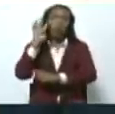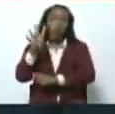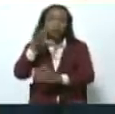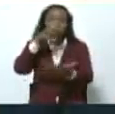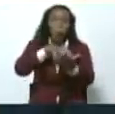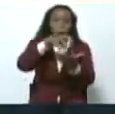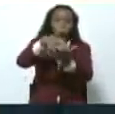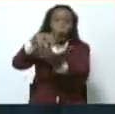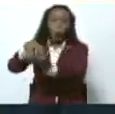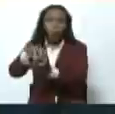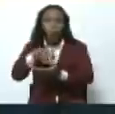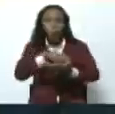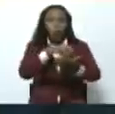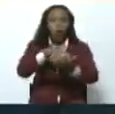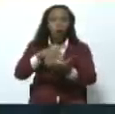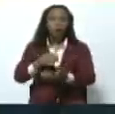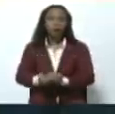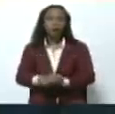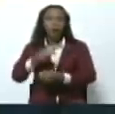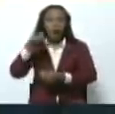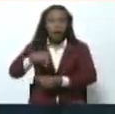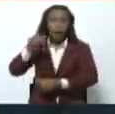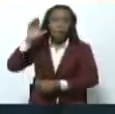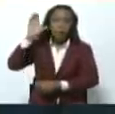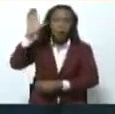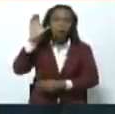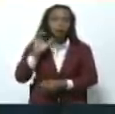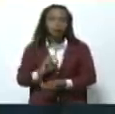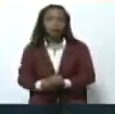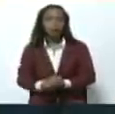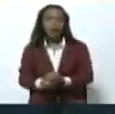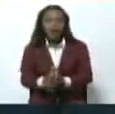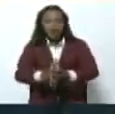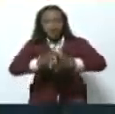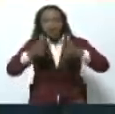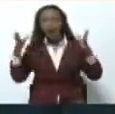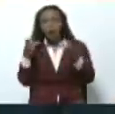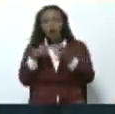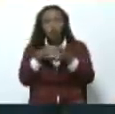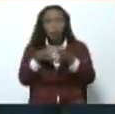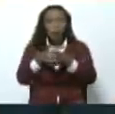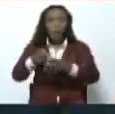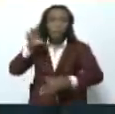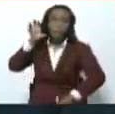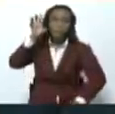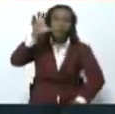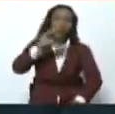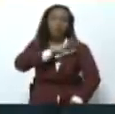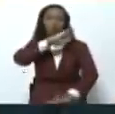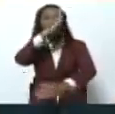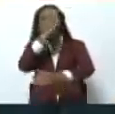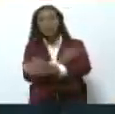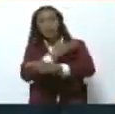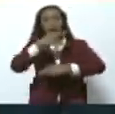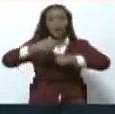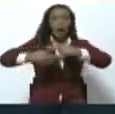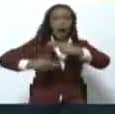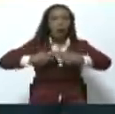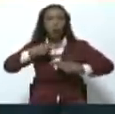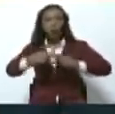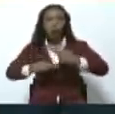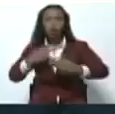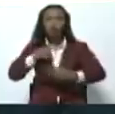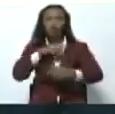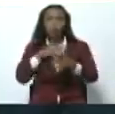entidades federales del país, el gran polo patriótico. Las fuerzas revolucionarias